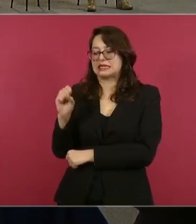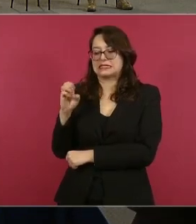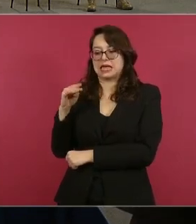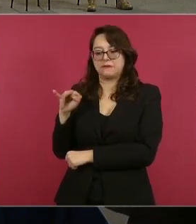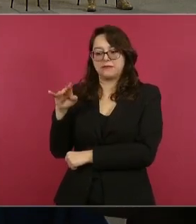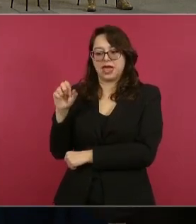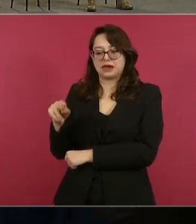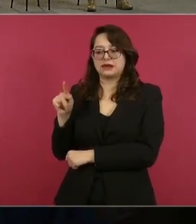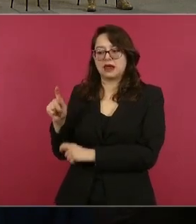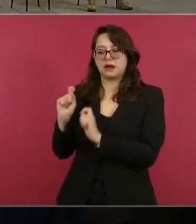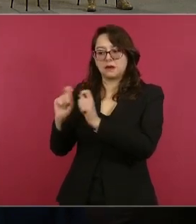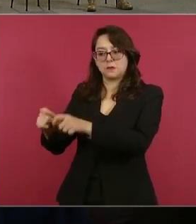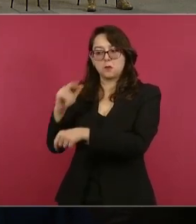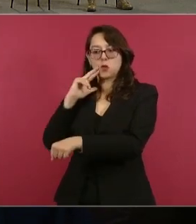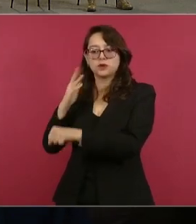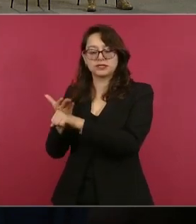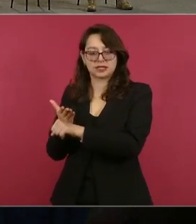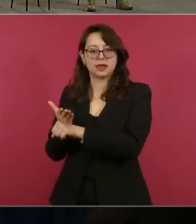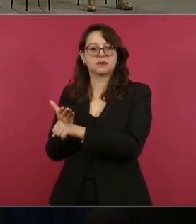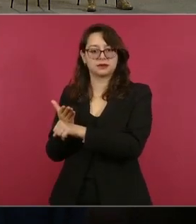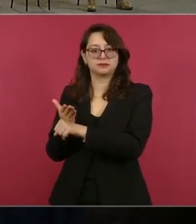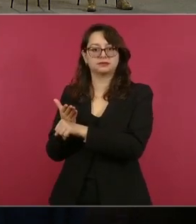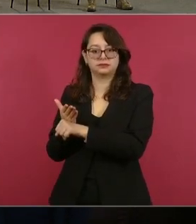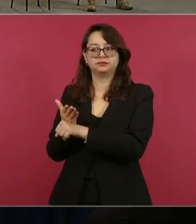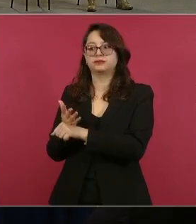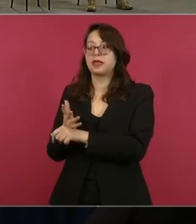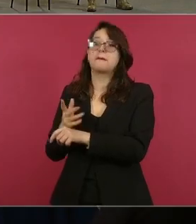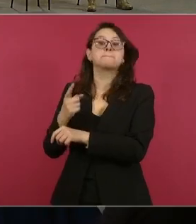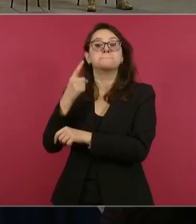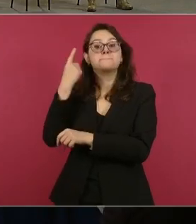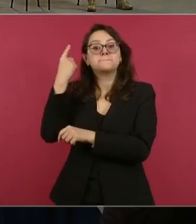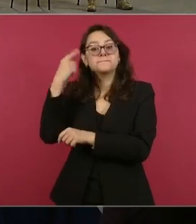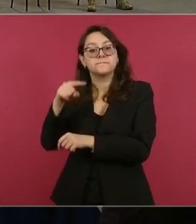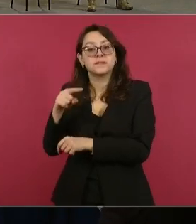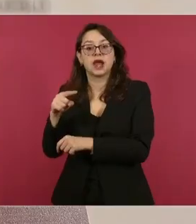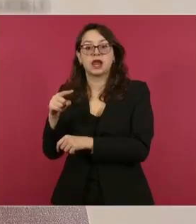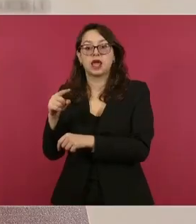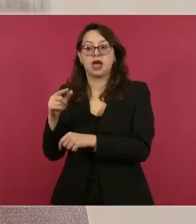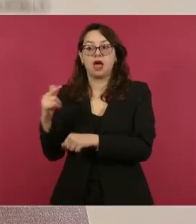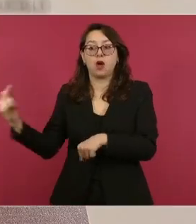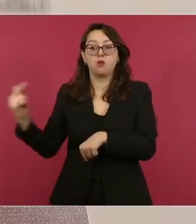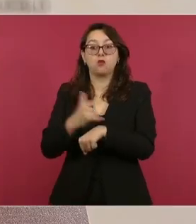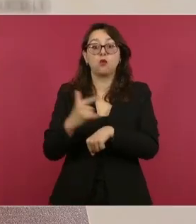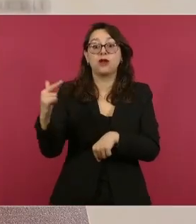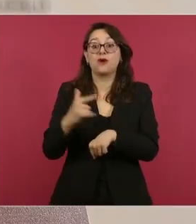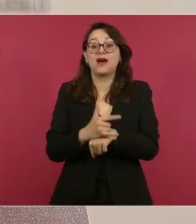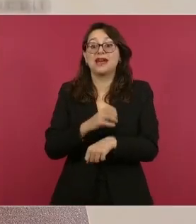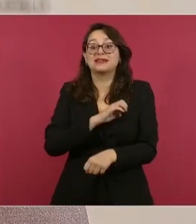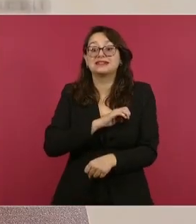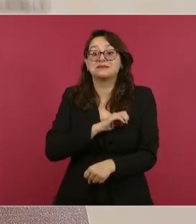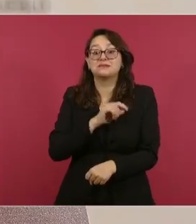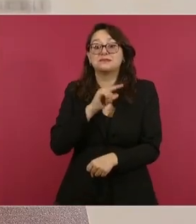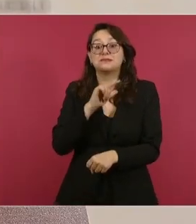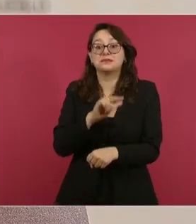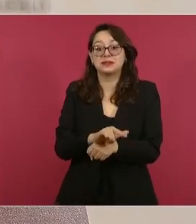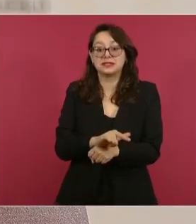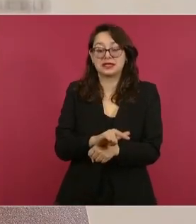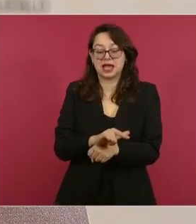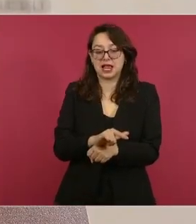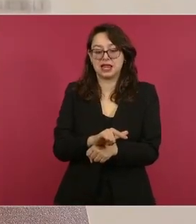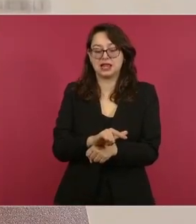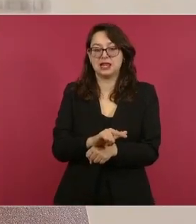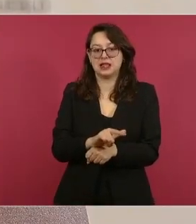de los vuelos, únicamente en esta, como la repartición que se dio en cuestiones de estrategia de